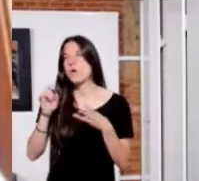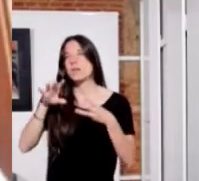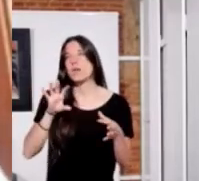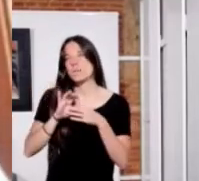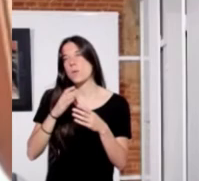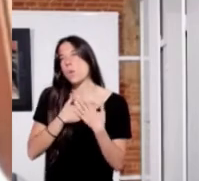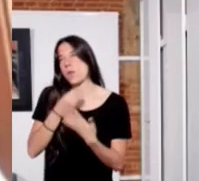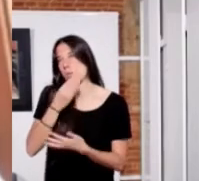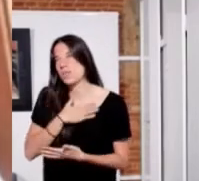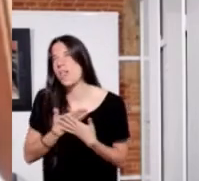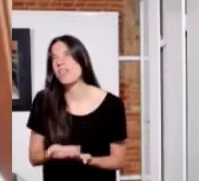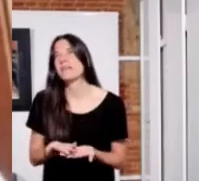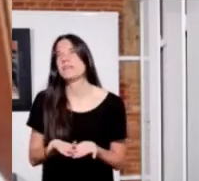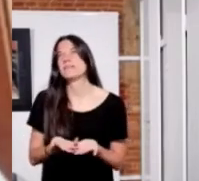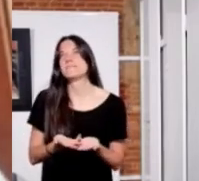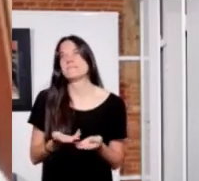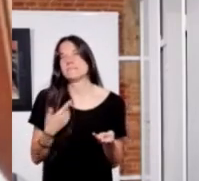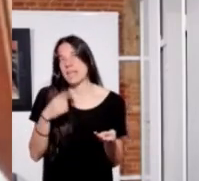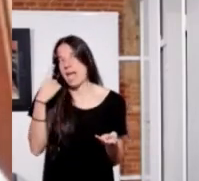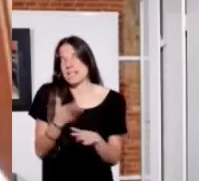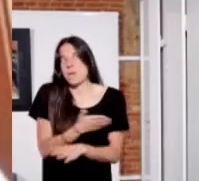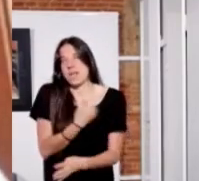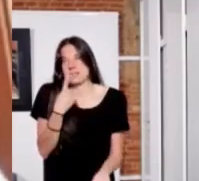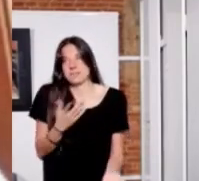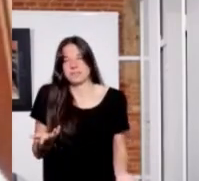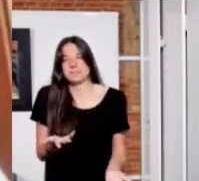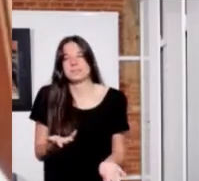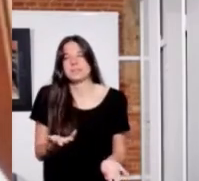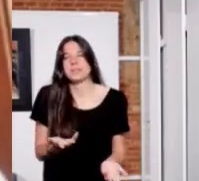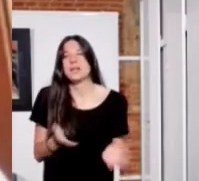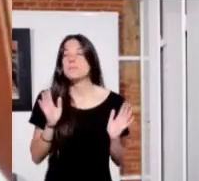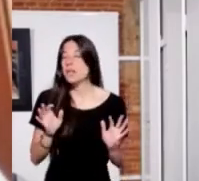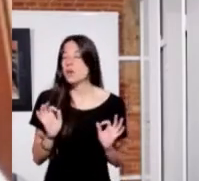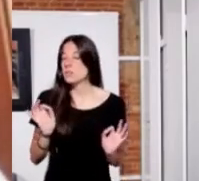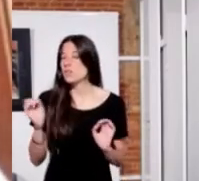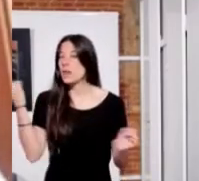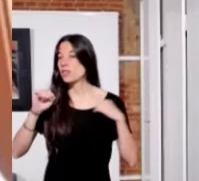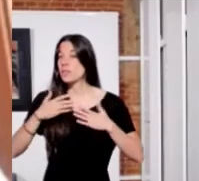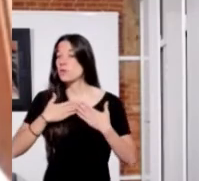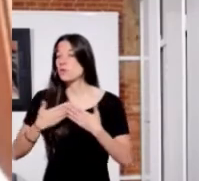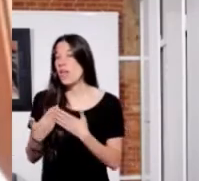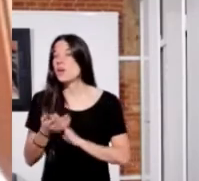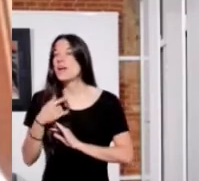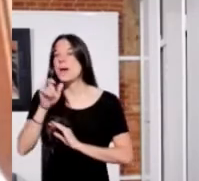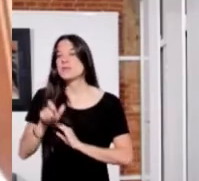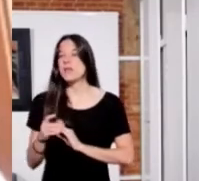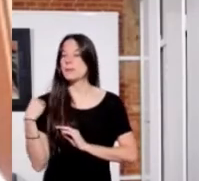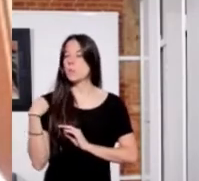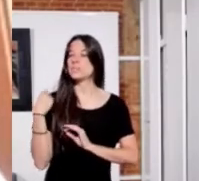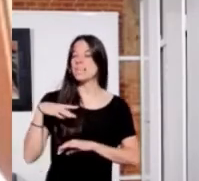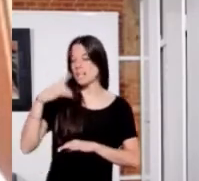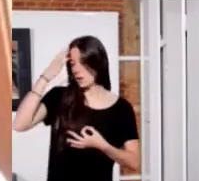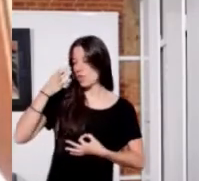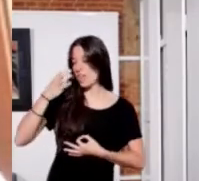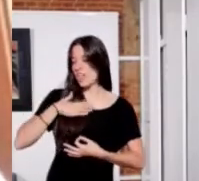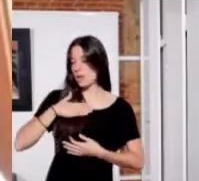voluntad, que se le supone. Y sin embargo, en una acción de voluntariado, quien te hace la pregunta no es tu conciencia en un monólogo